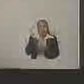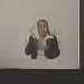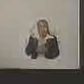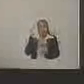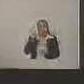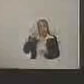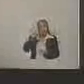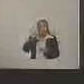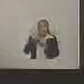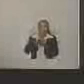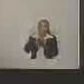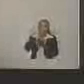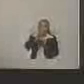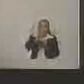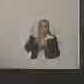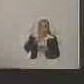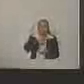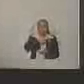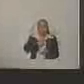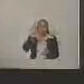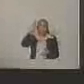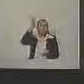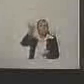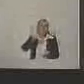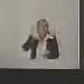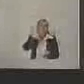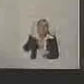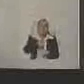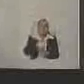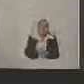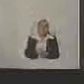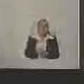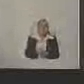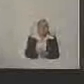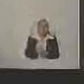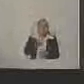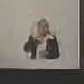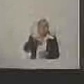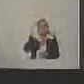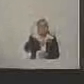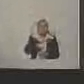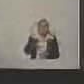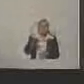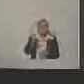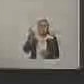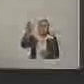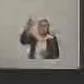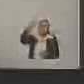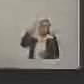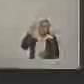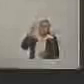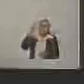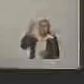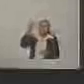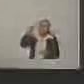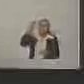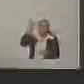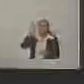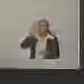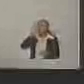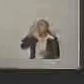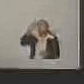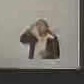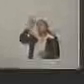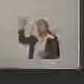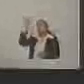que puedes hacer que el futuro sea mejor, que puedes hacer que el pasado sea digno de recordarse y que